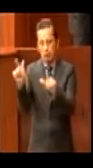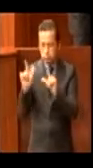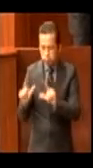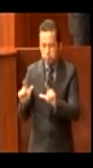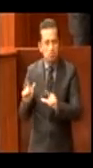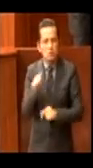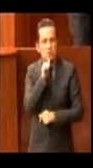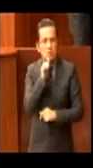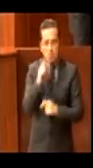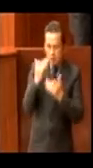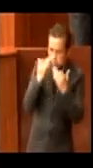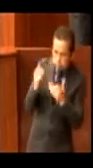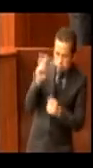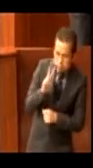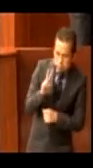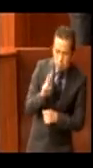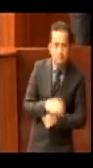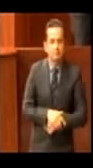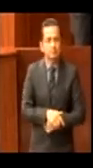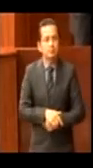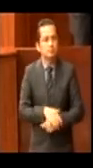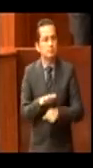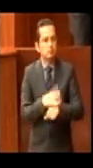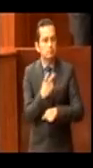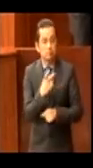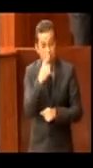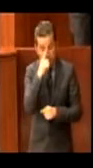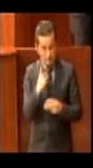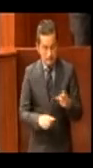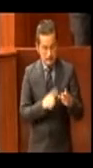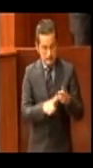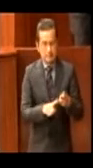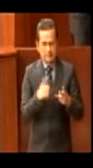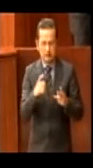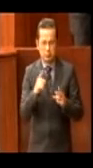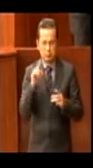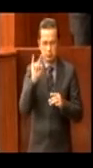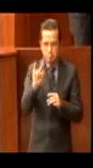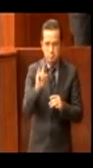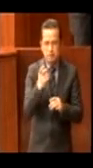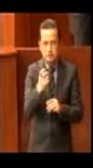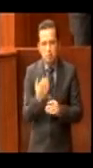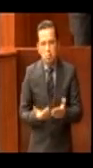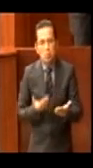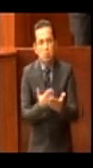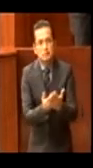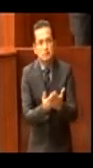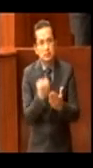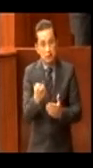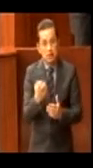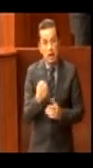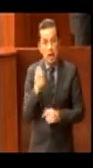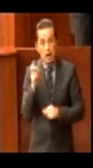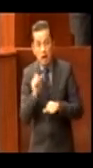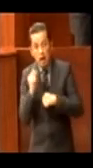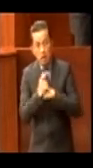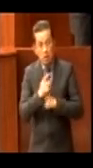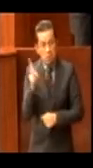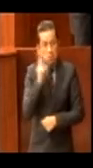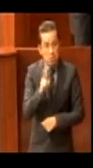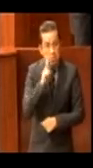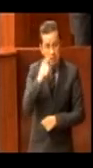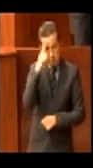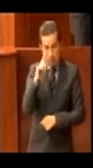colocación del otro por último respecto al del tercer anuncio se propone considerar que no hay prueba alguna que